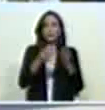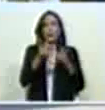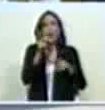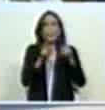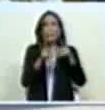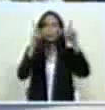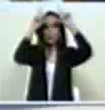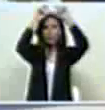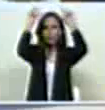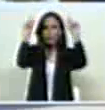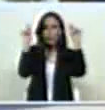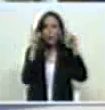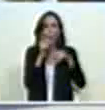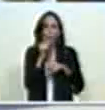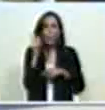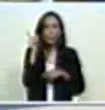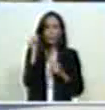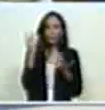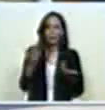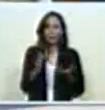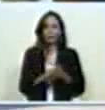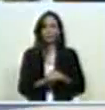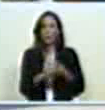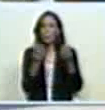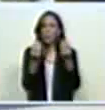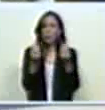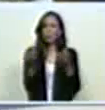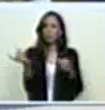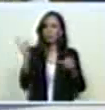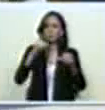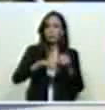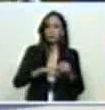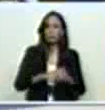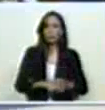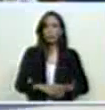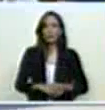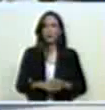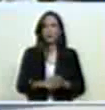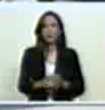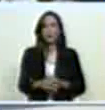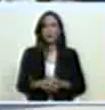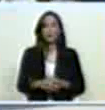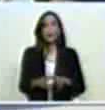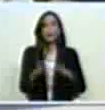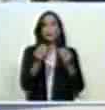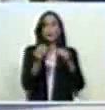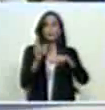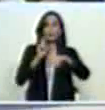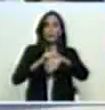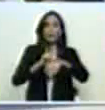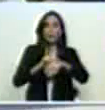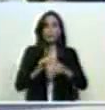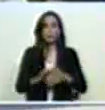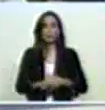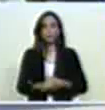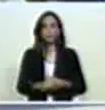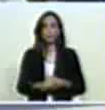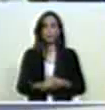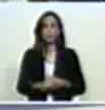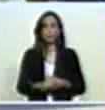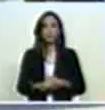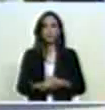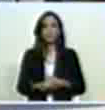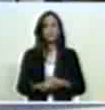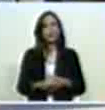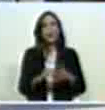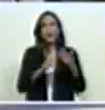enfermeros cuántas enfermeras cuántos médicos y médicas para que en venezuela